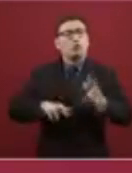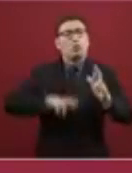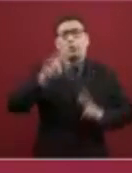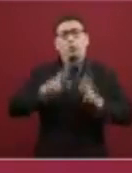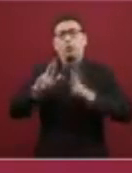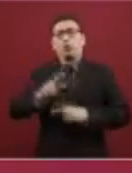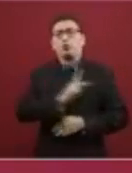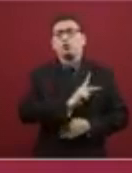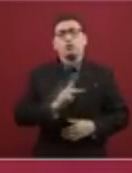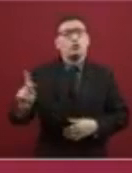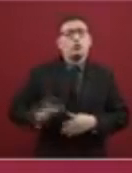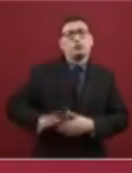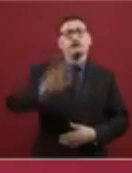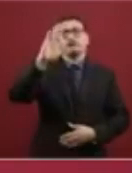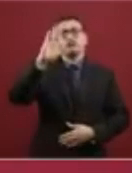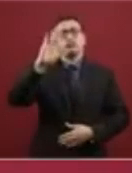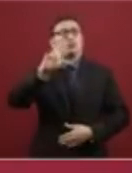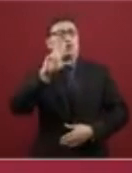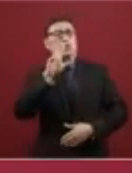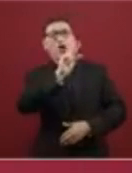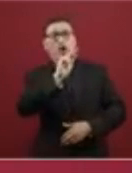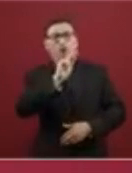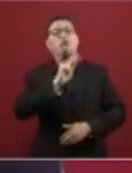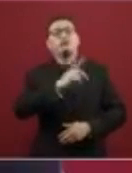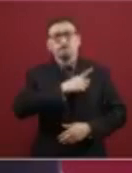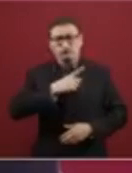todos levantaron la mano para decir prudencia.